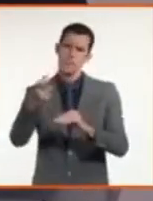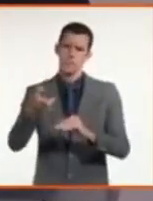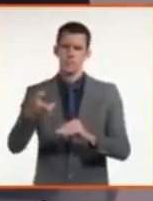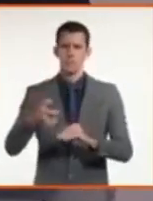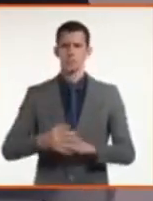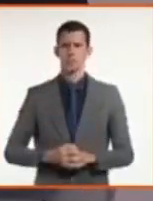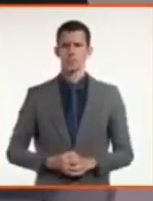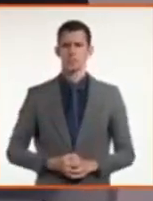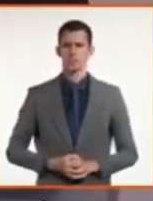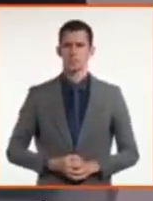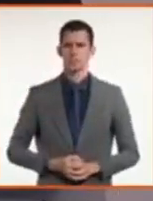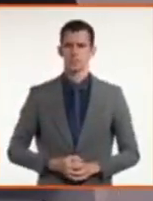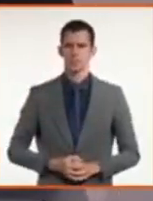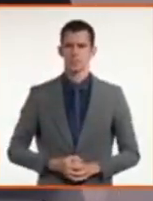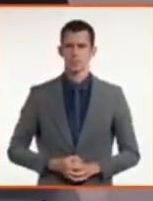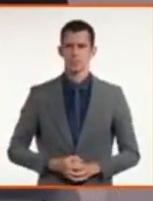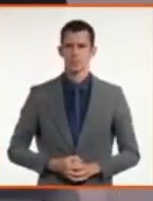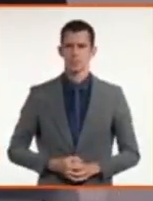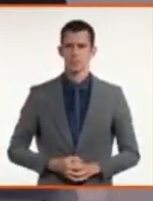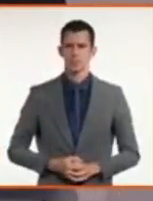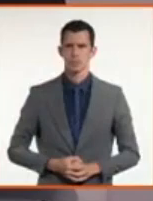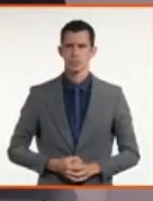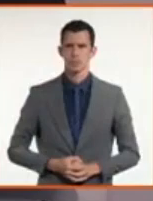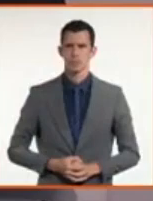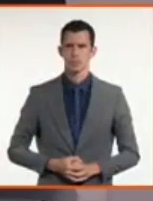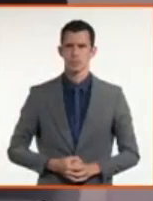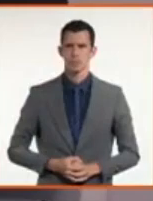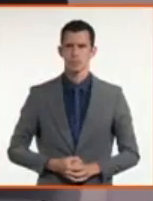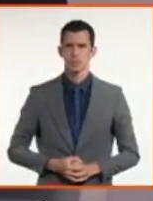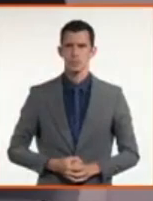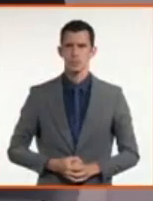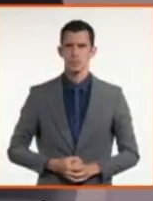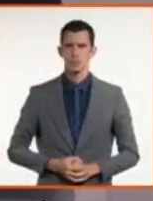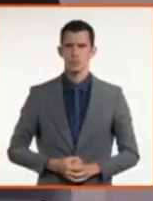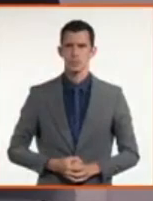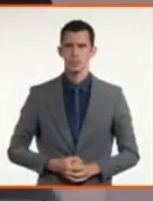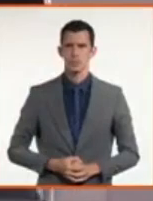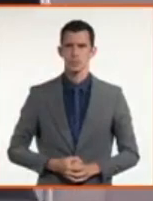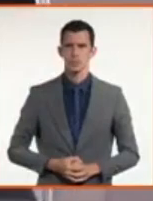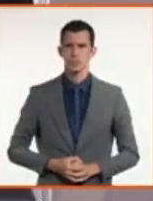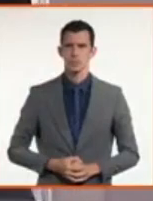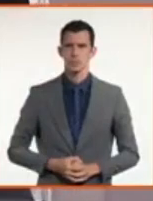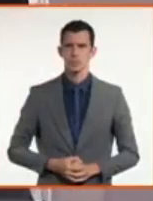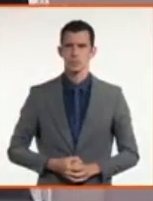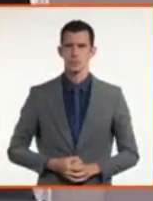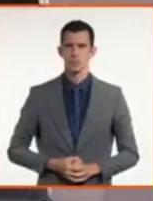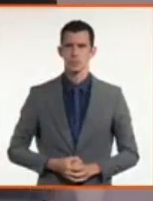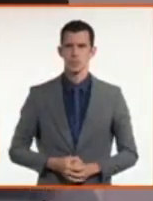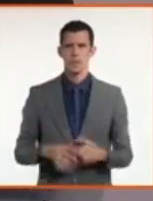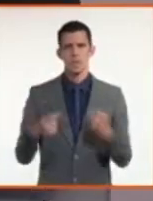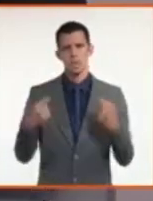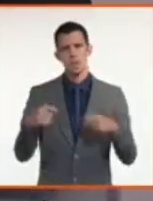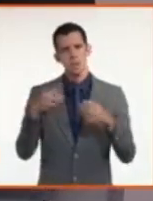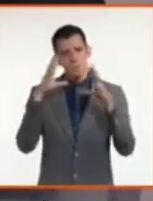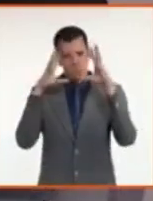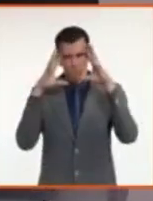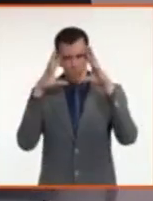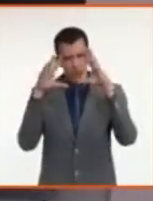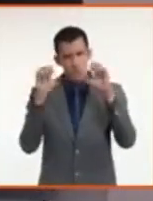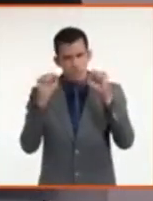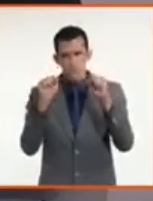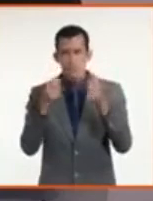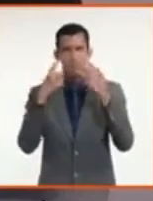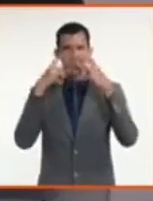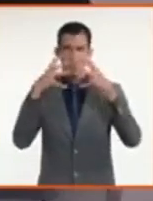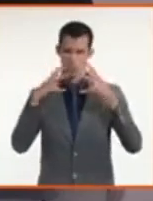ahora esto es muy importante incluso para poder entender lo que explicaba la ministra el tipo de cambio de la venta porque también es un